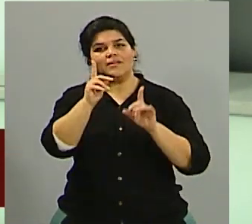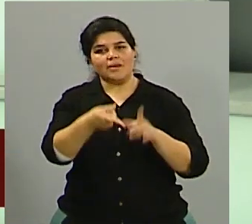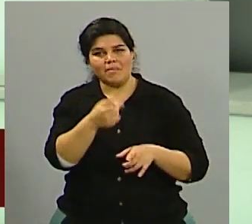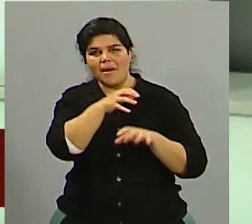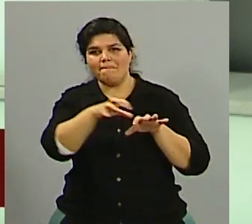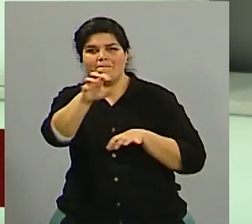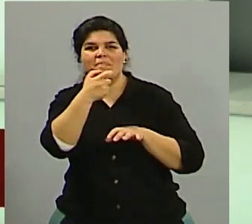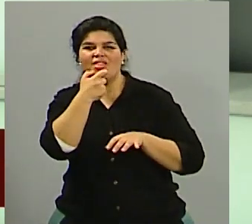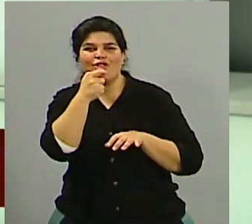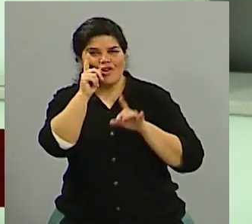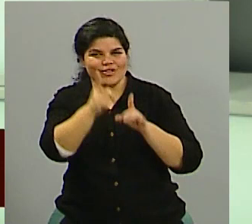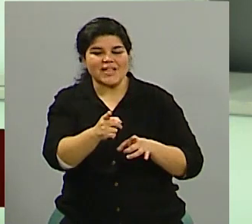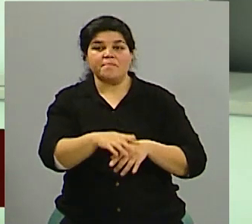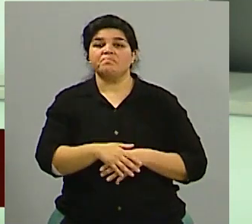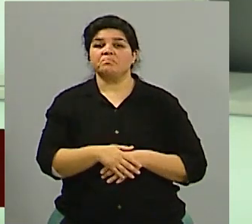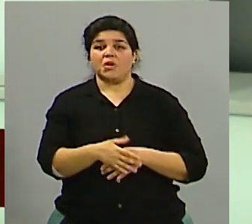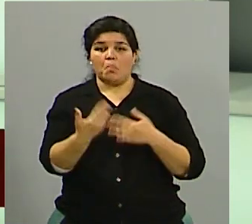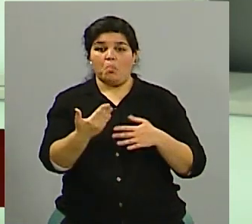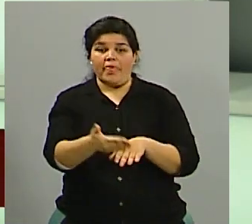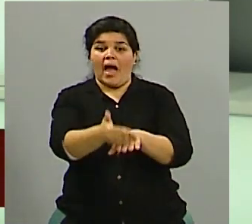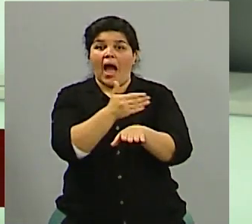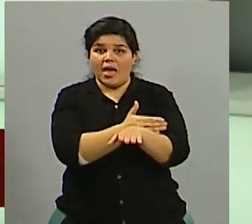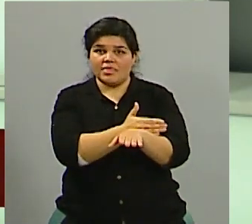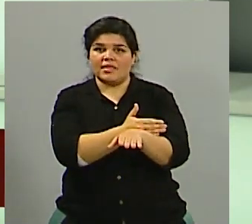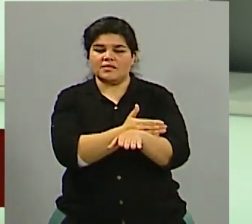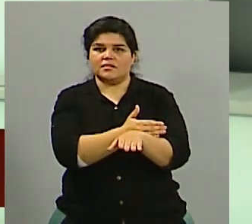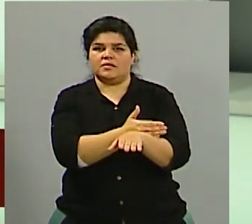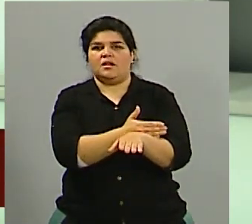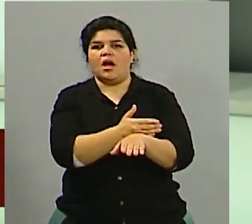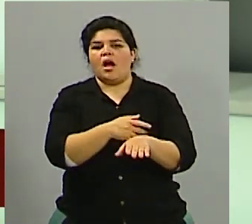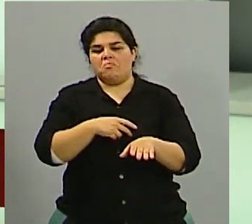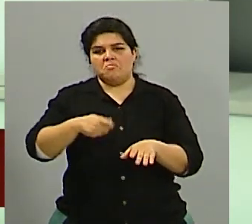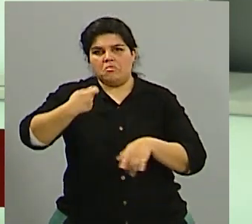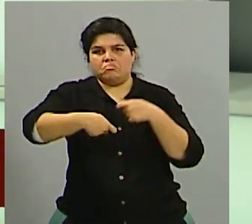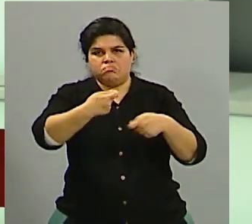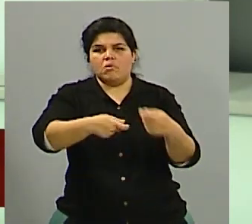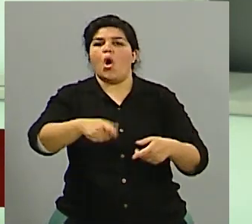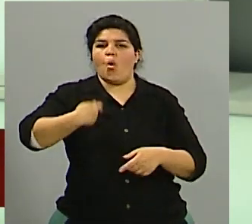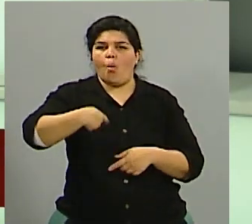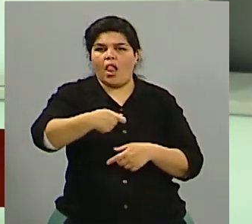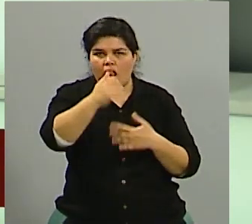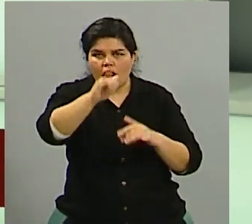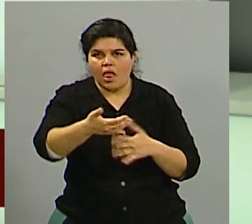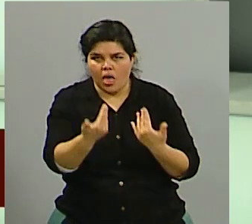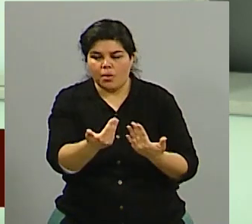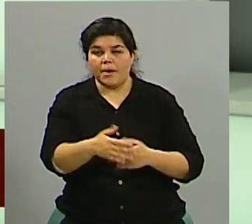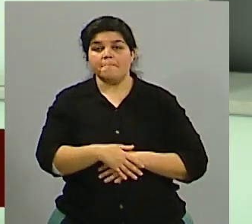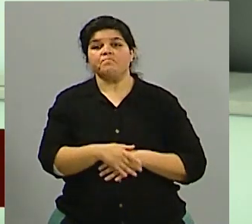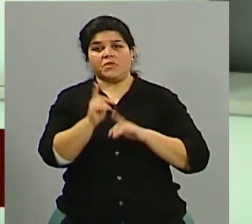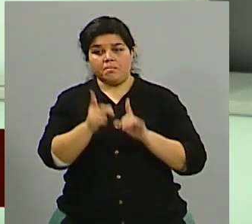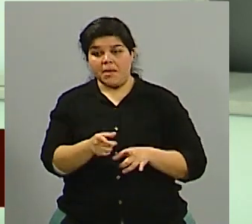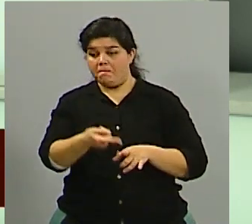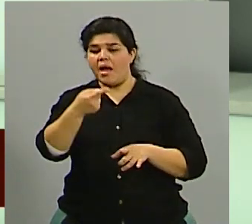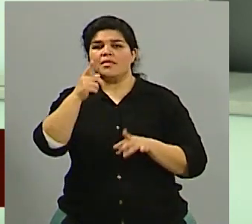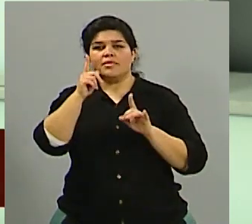jubilación y pensión a partir de la moratoria. Pero también hay que hacer hincapié en otros datos que surgen a partir de esta moratoria que fue aprobada en